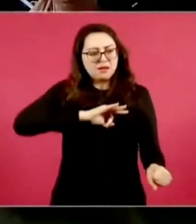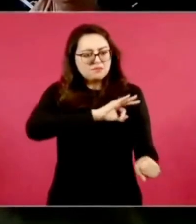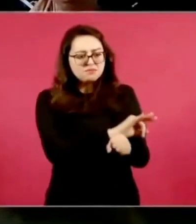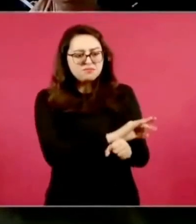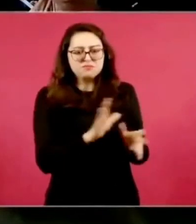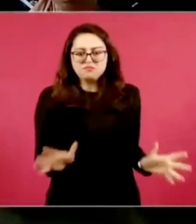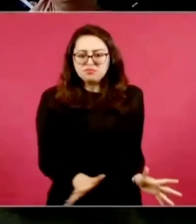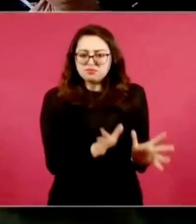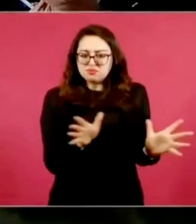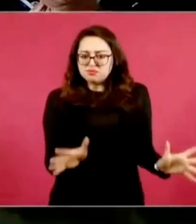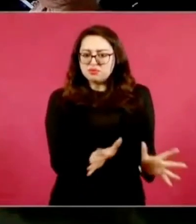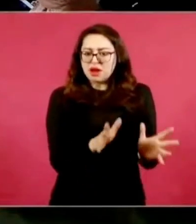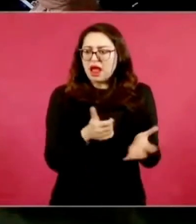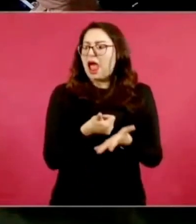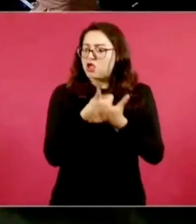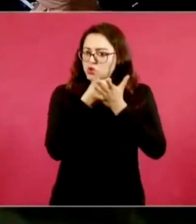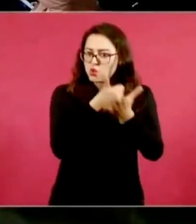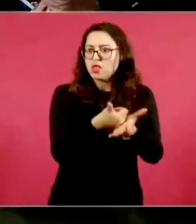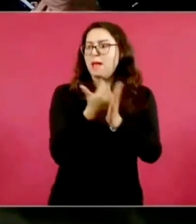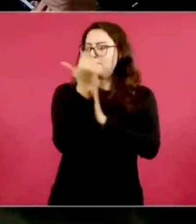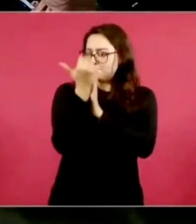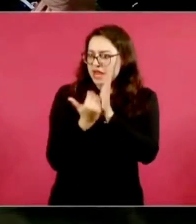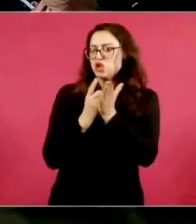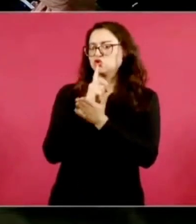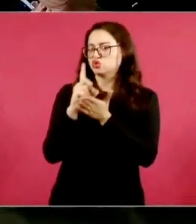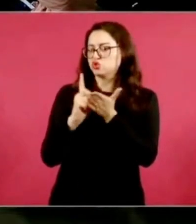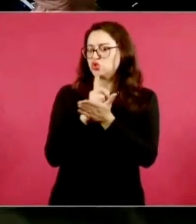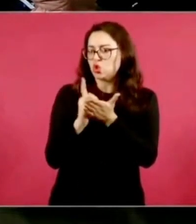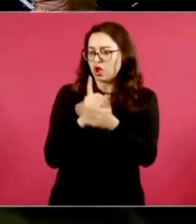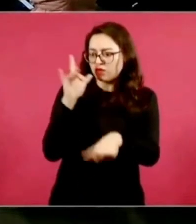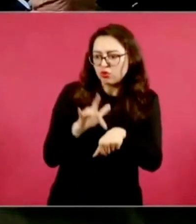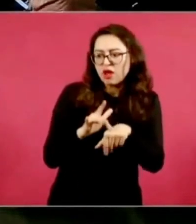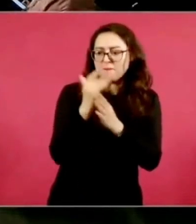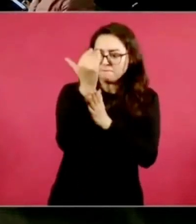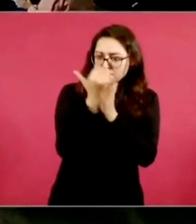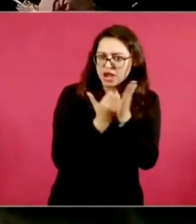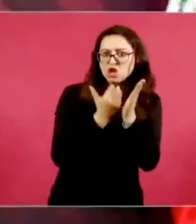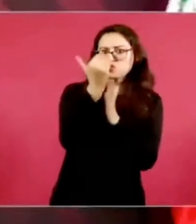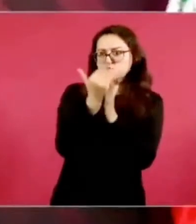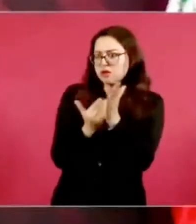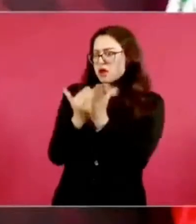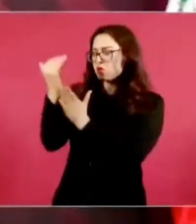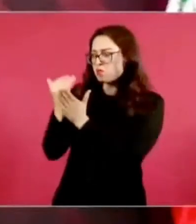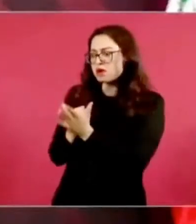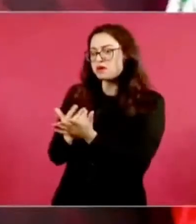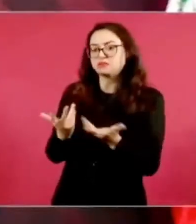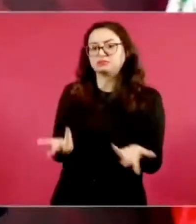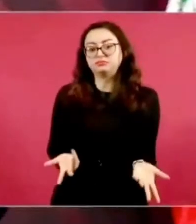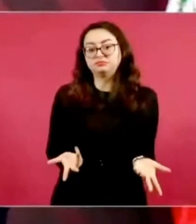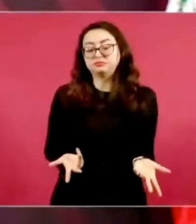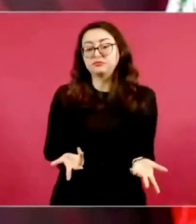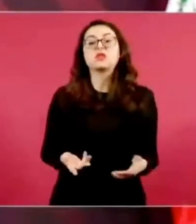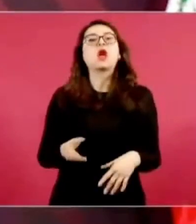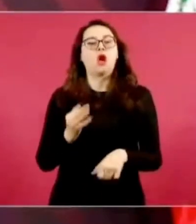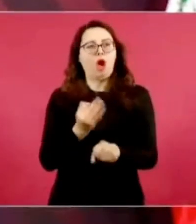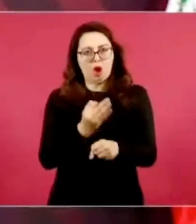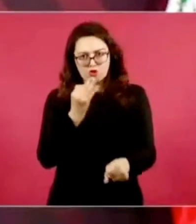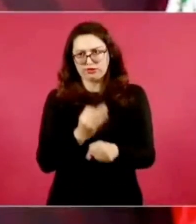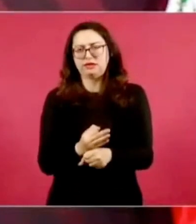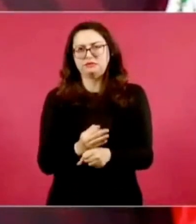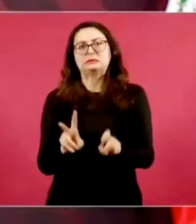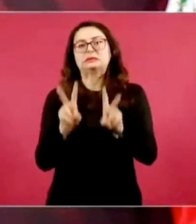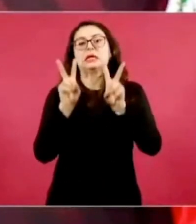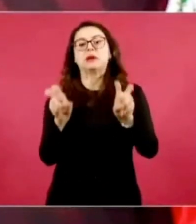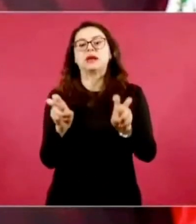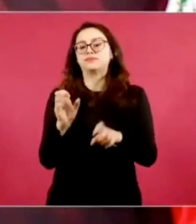Porque eso les va a ayudar. Porque no se trata de que no llegue el fentanilo.